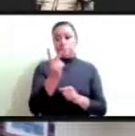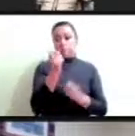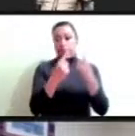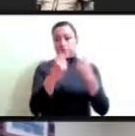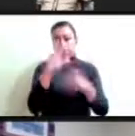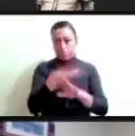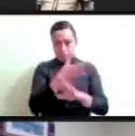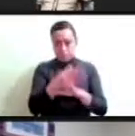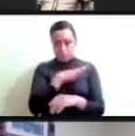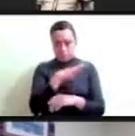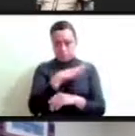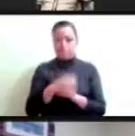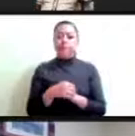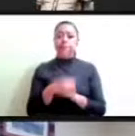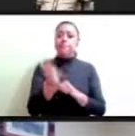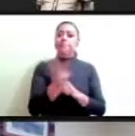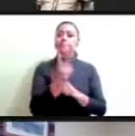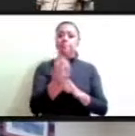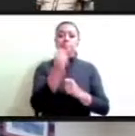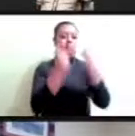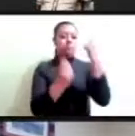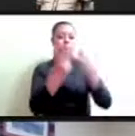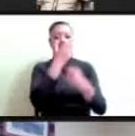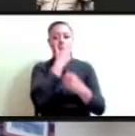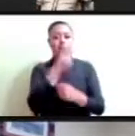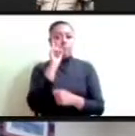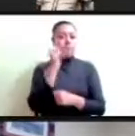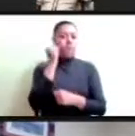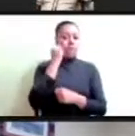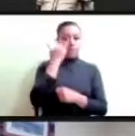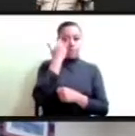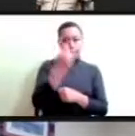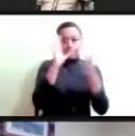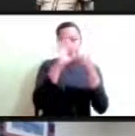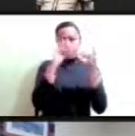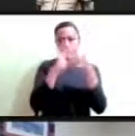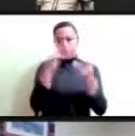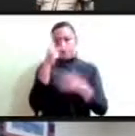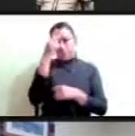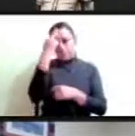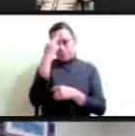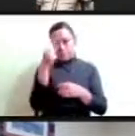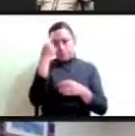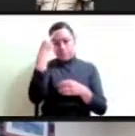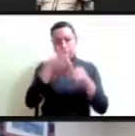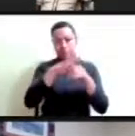¿Alguna o algún diputado desea razonar su voto? Se